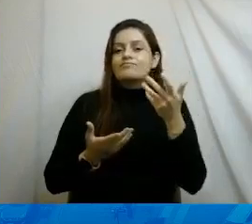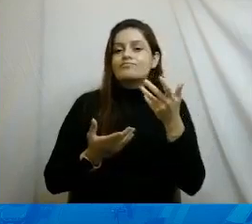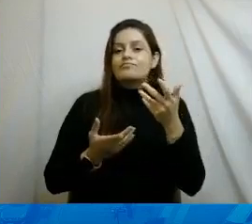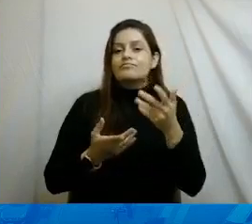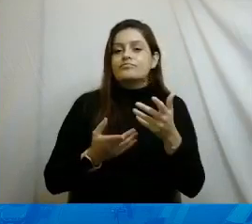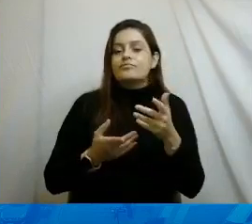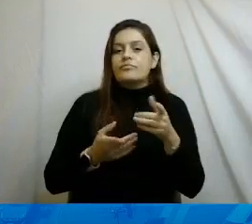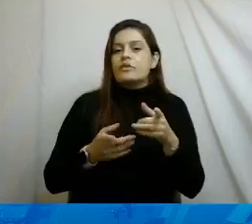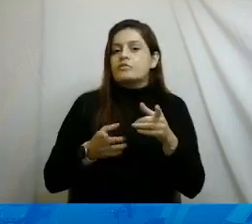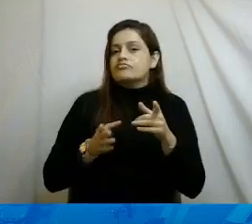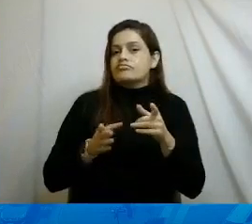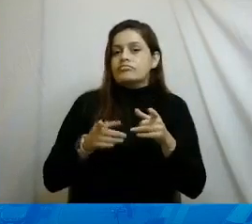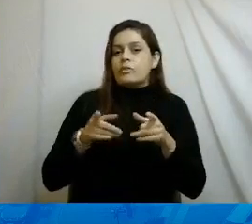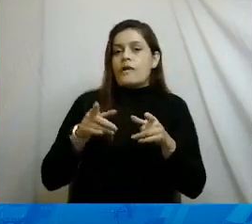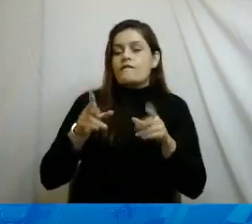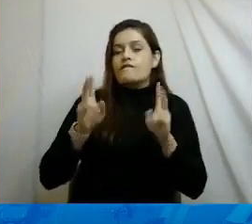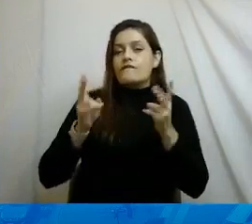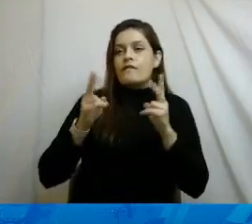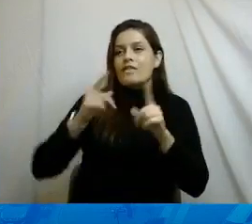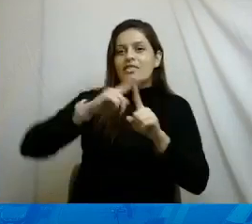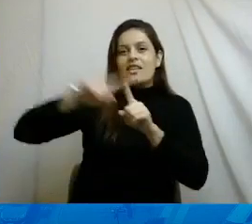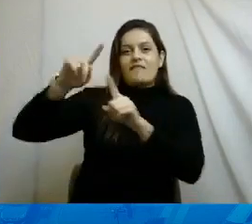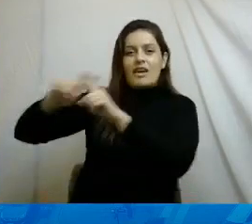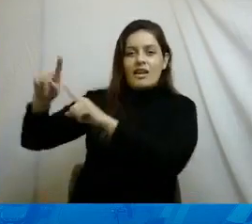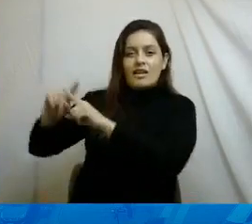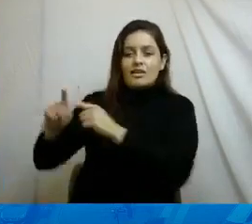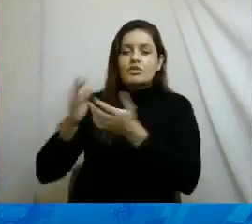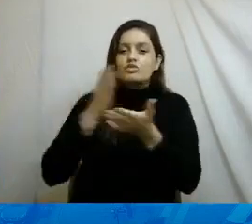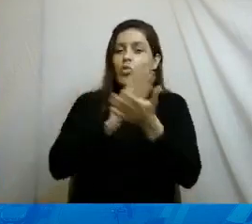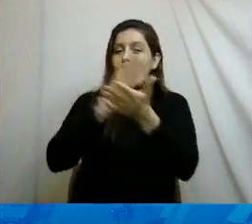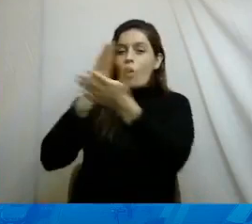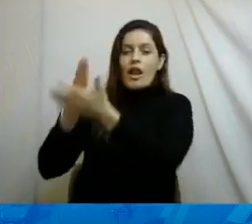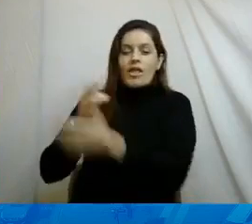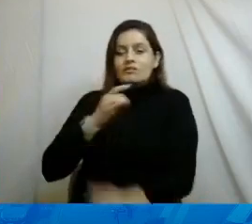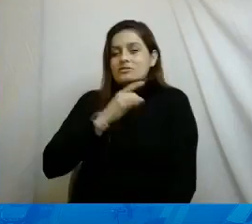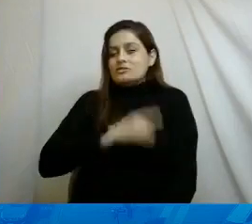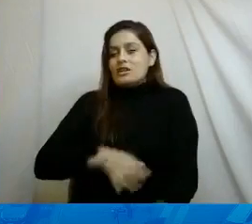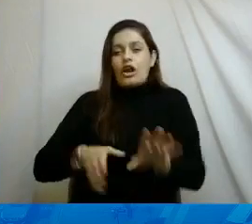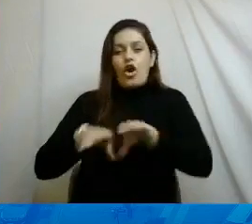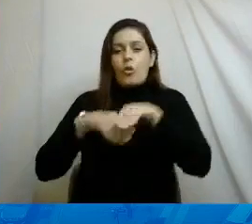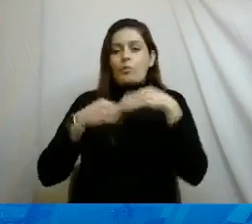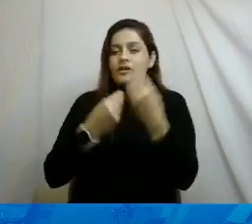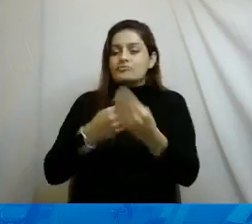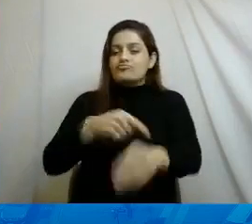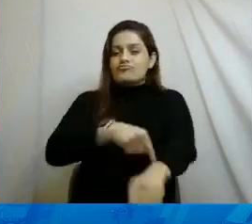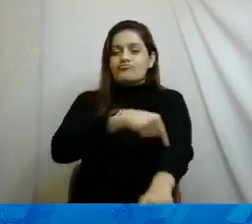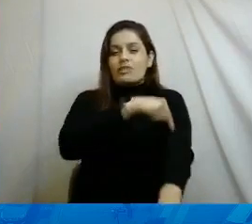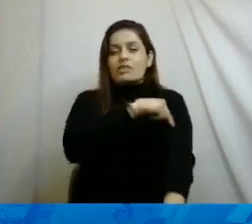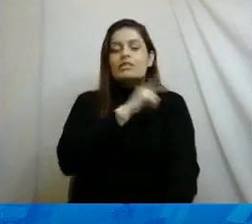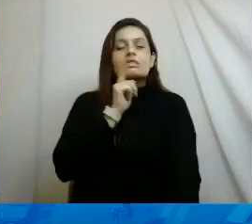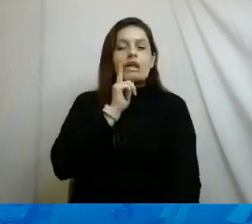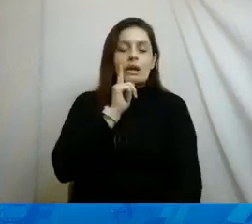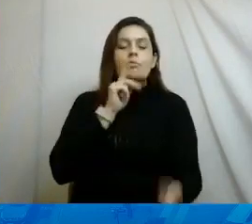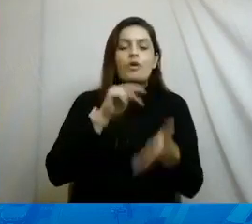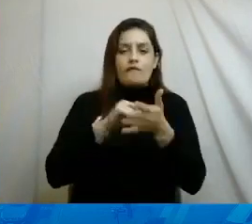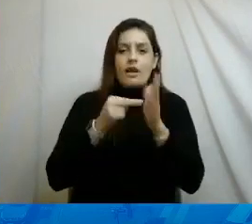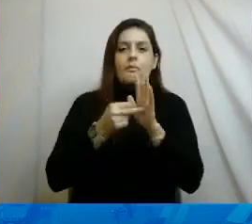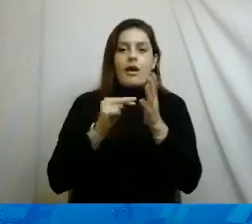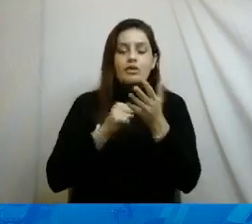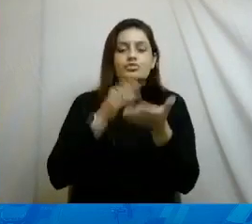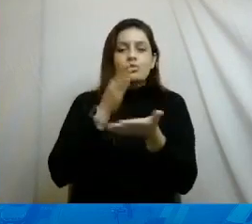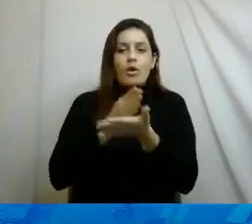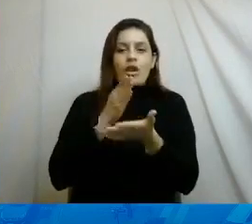está viviendo en distintos establecimientos de todo el país y nosotros como municipio también nos estamos haciendo